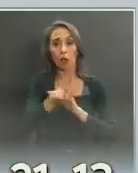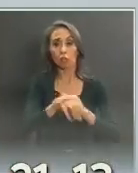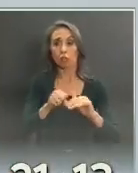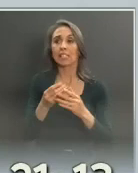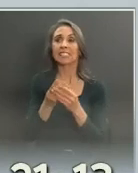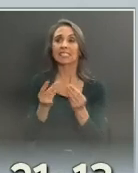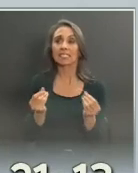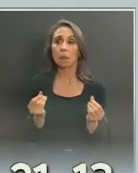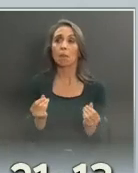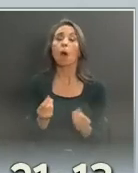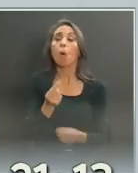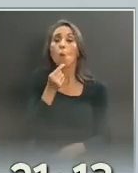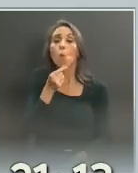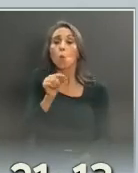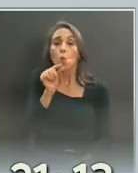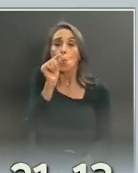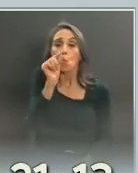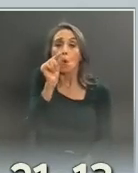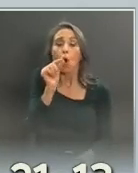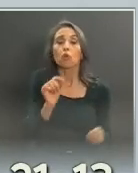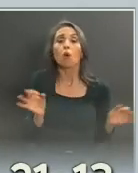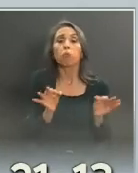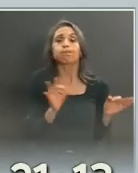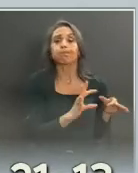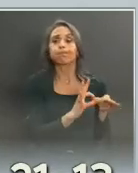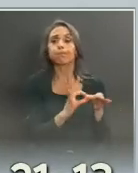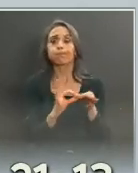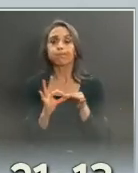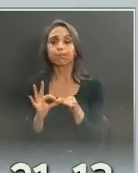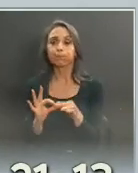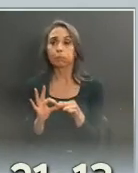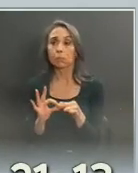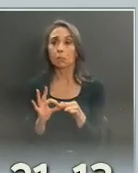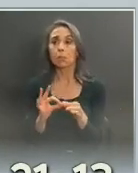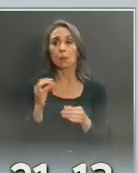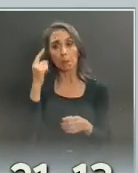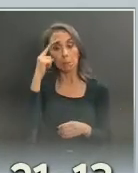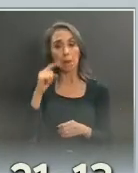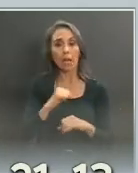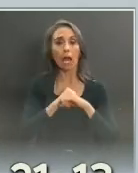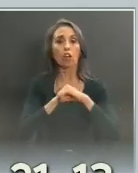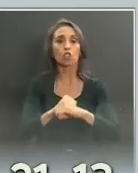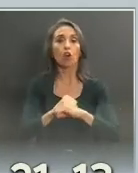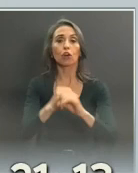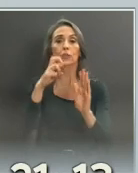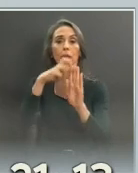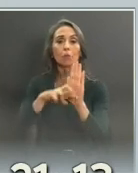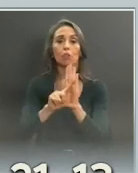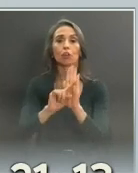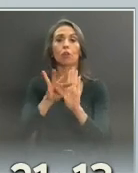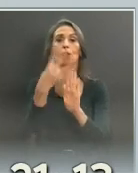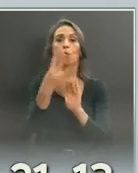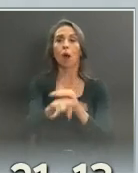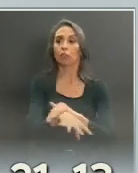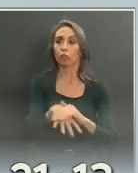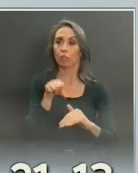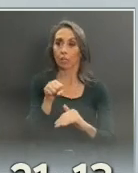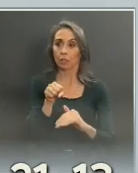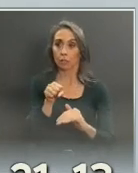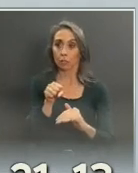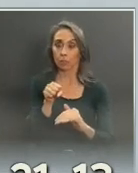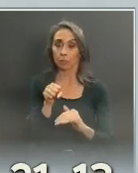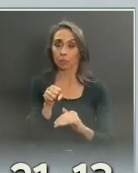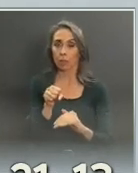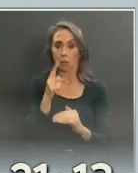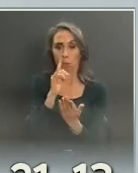Quedan muy pocos argumentos para estar en contra del cuarto retiro. Y esto deja